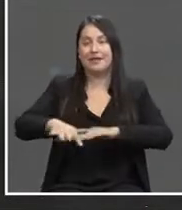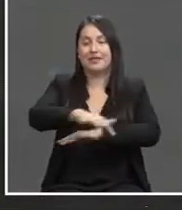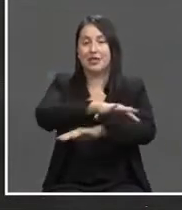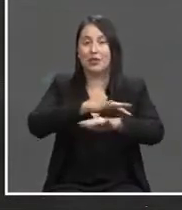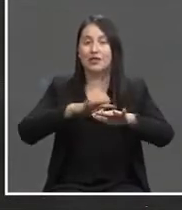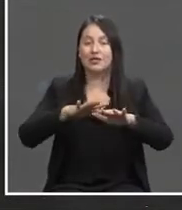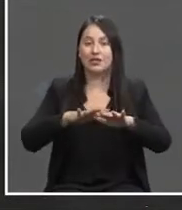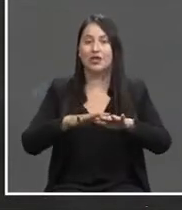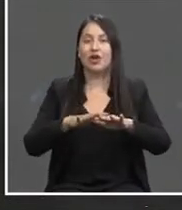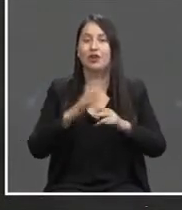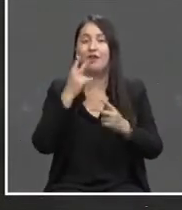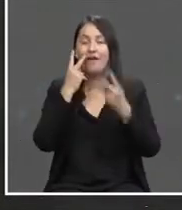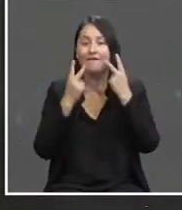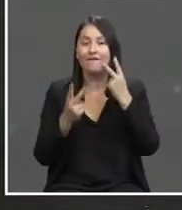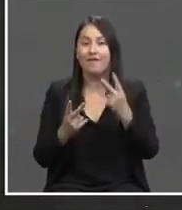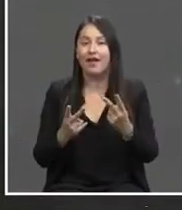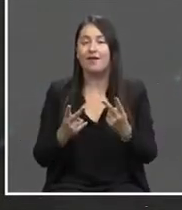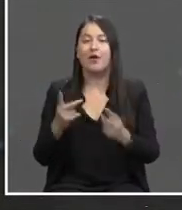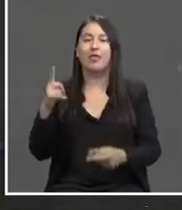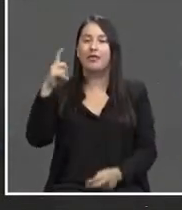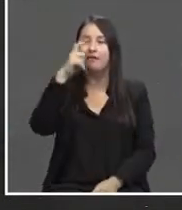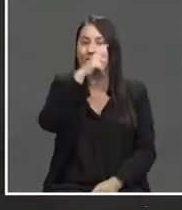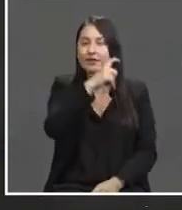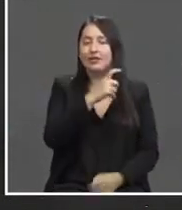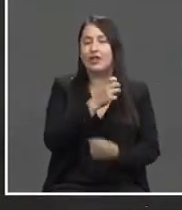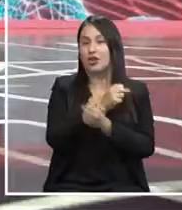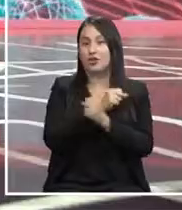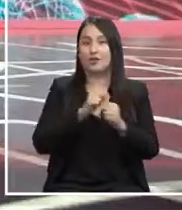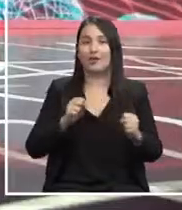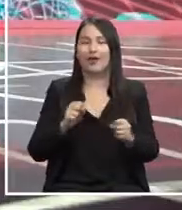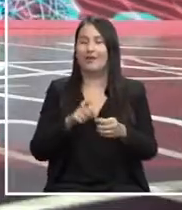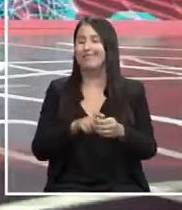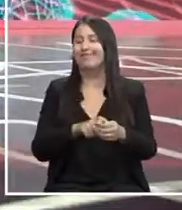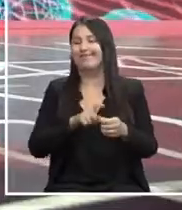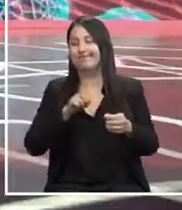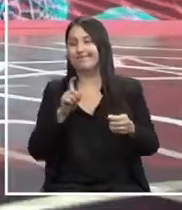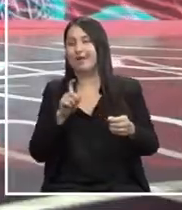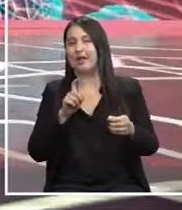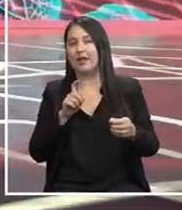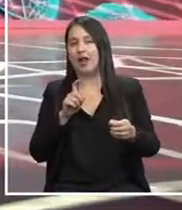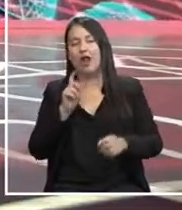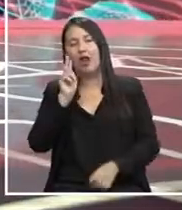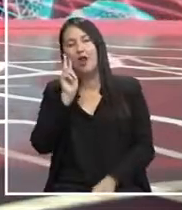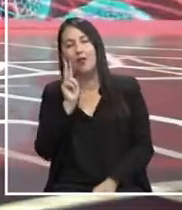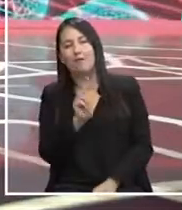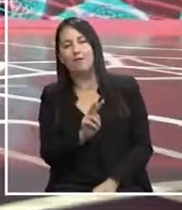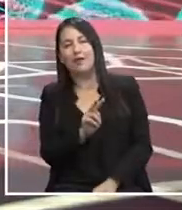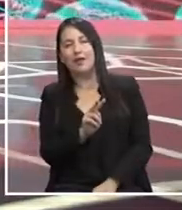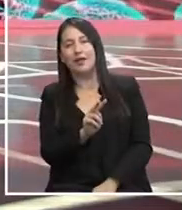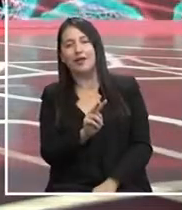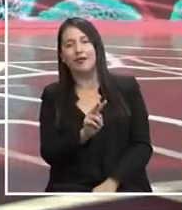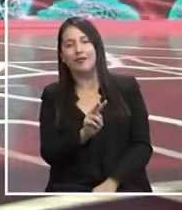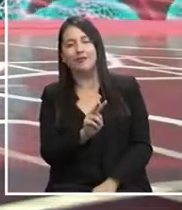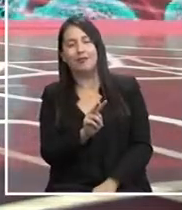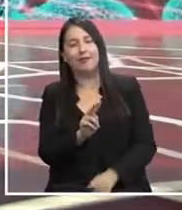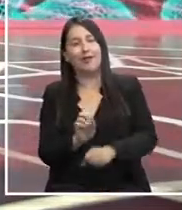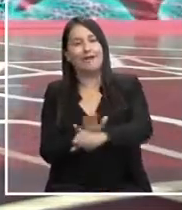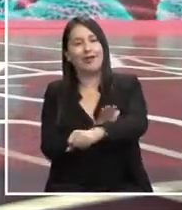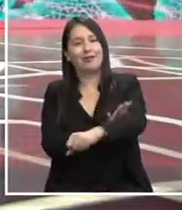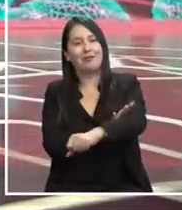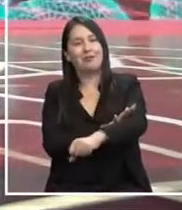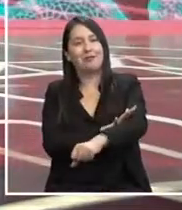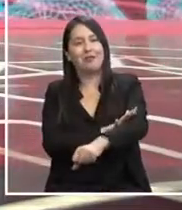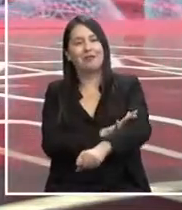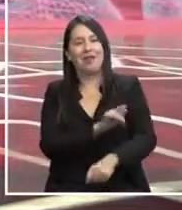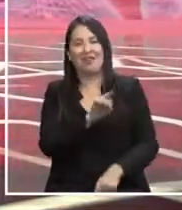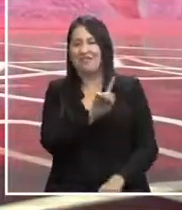como compleja, imposible, incapaz de salir de ahí, la miras desde este lugar, desde esta otra tonalidad afectiva y te parece que en realidad no es ni